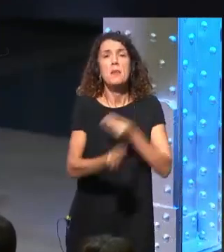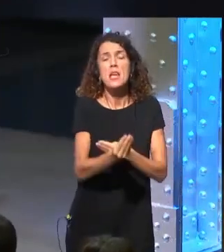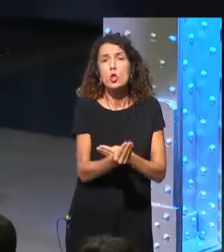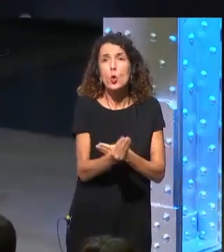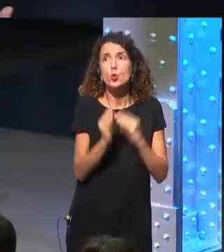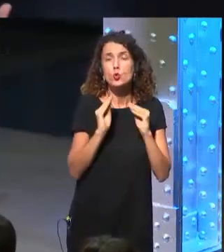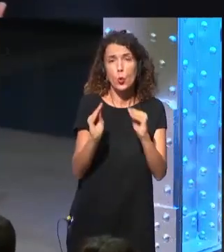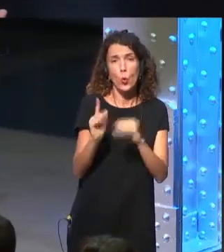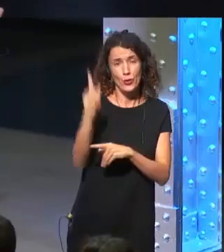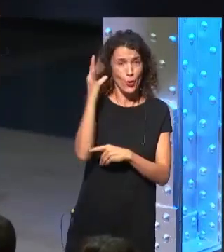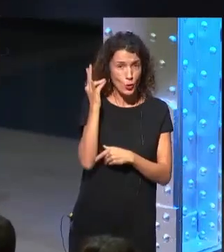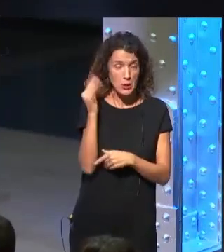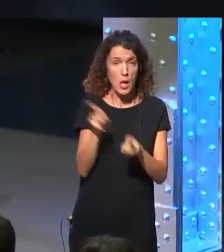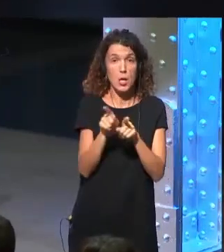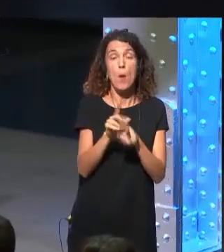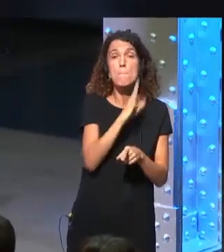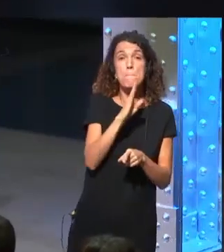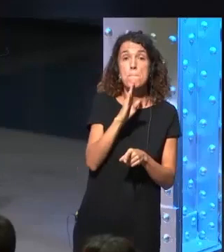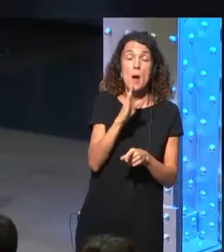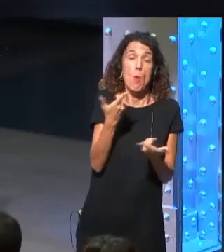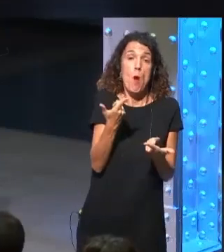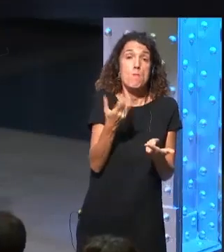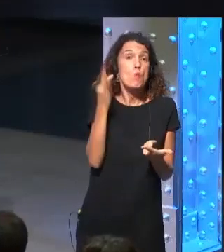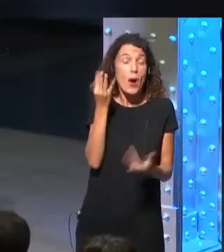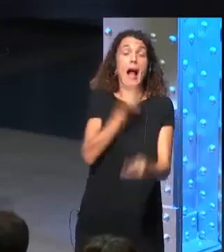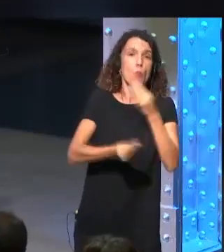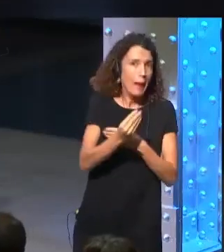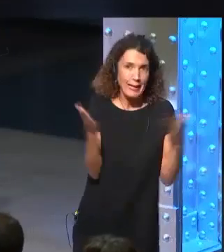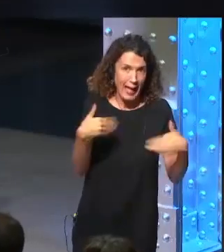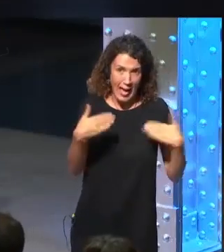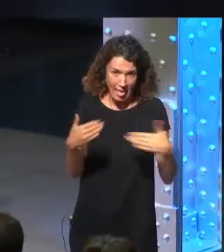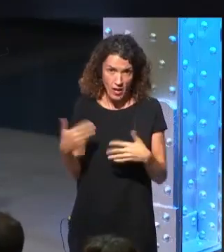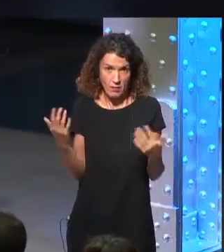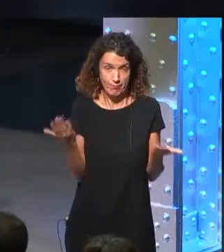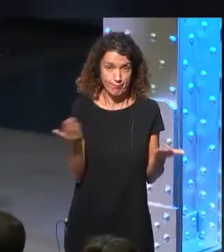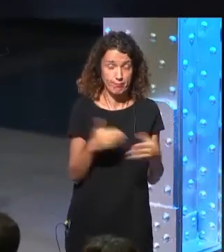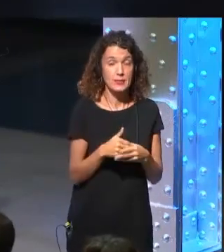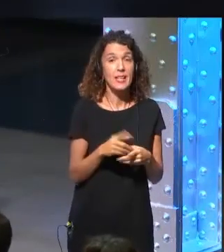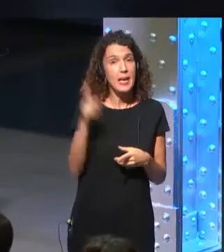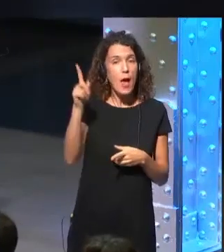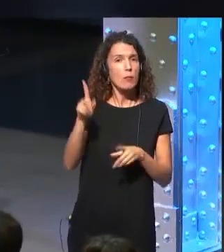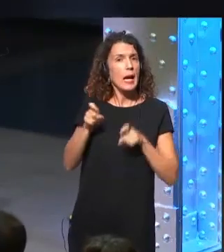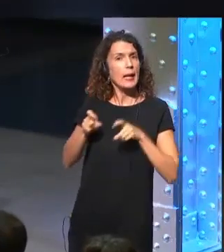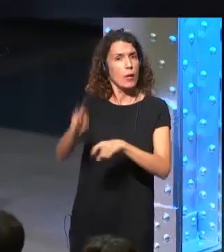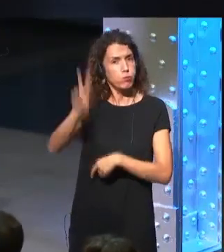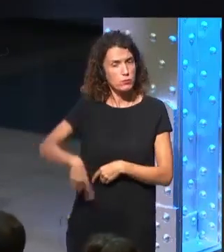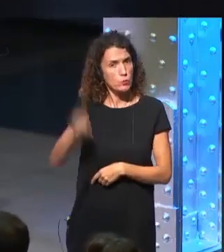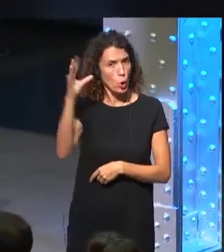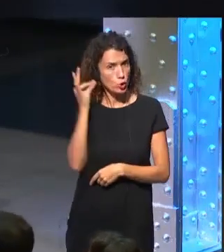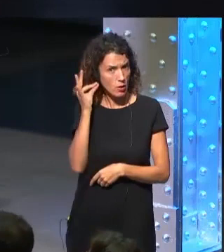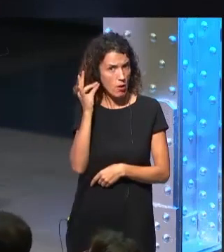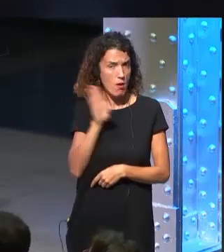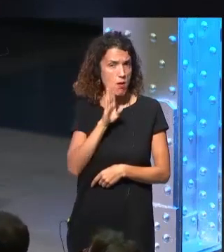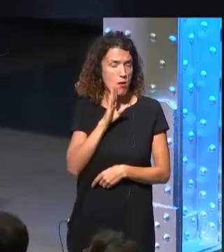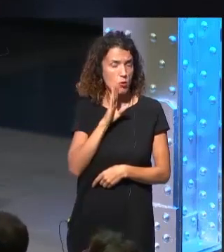que ni siquiera ha sido alumbrado por una mujer. Es algo, no sé, muy extraño. Y ella era una guerrera. Y todo